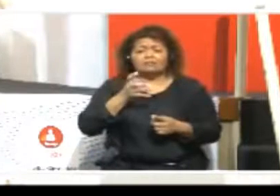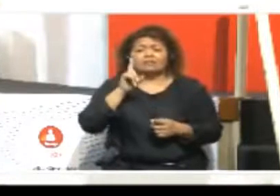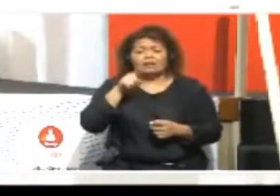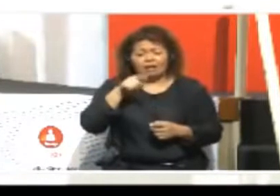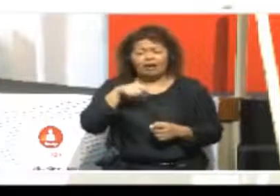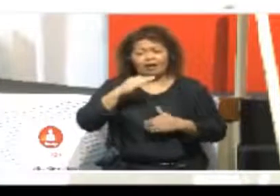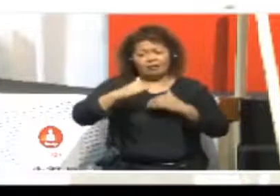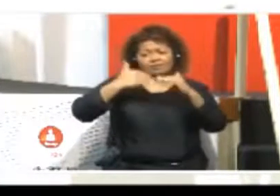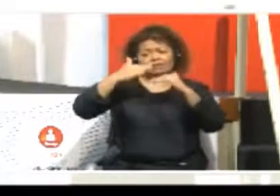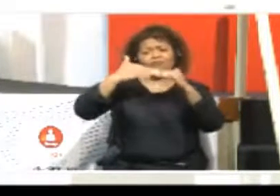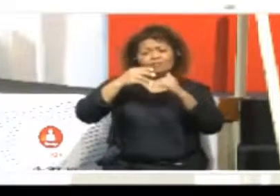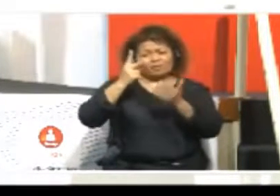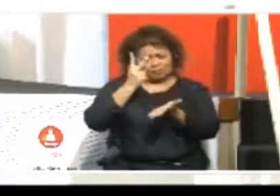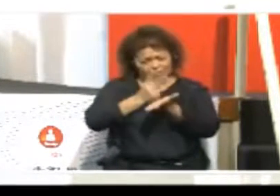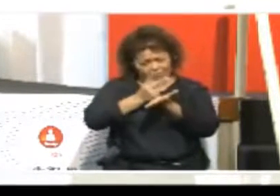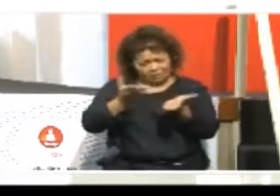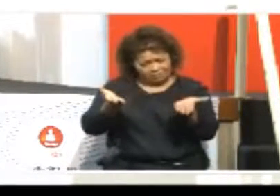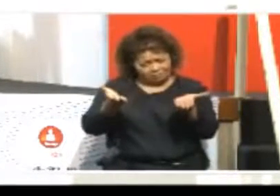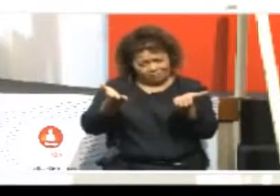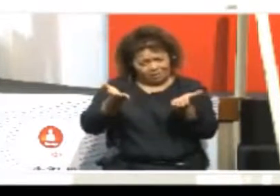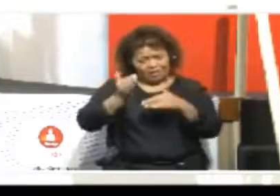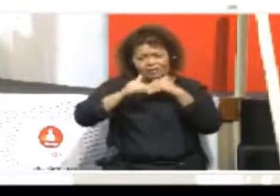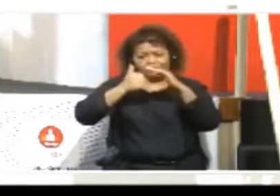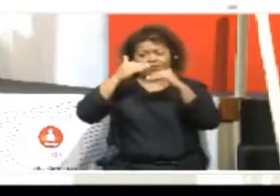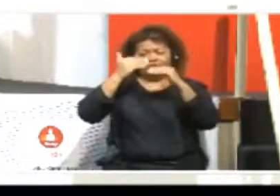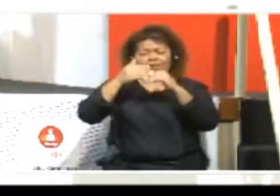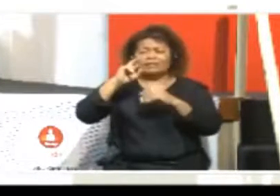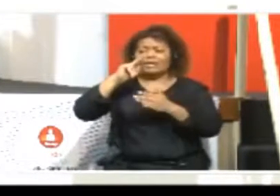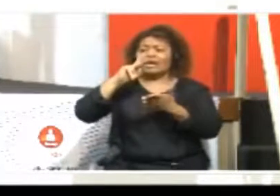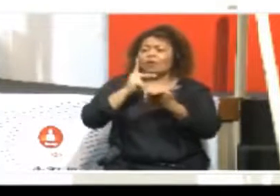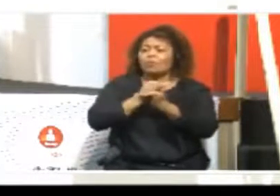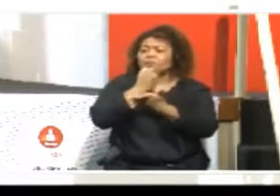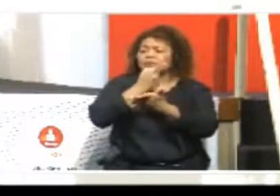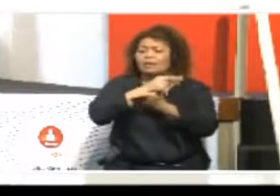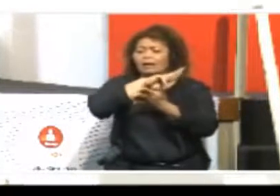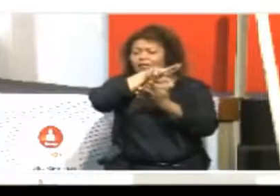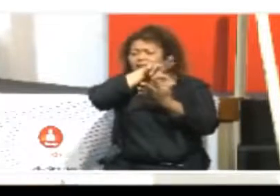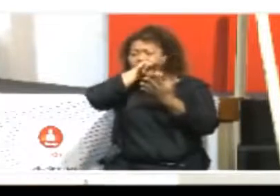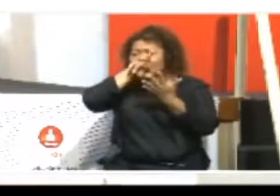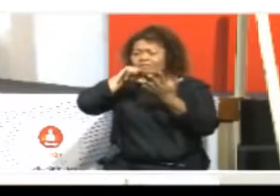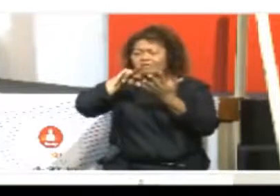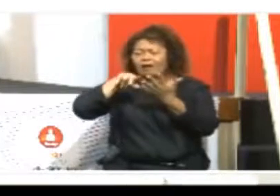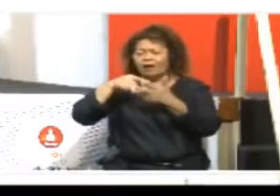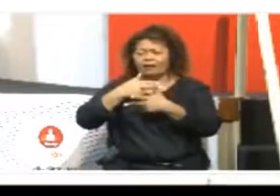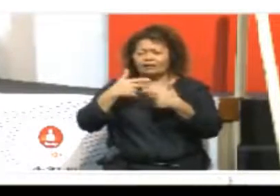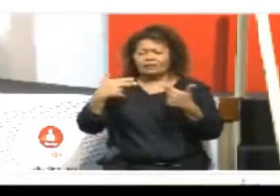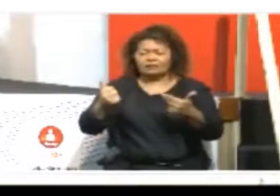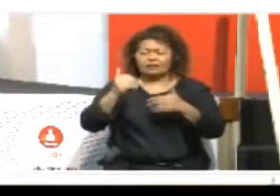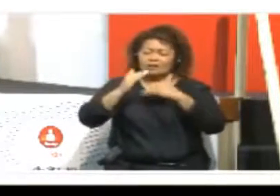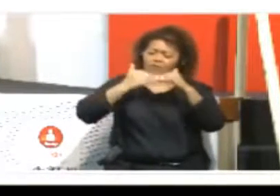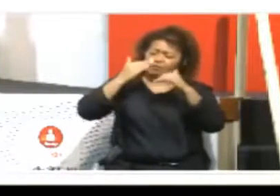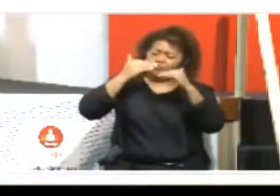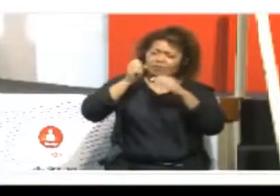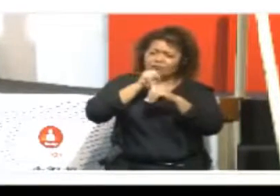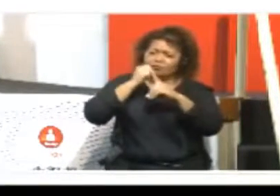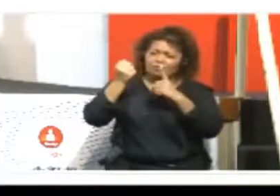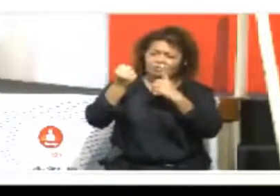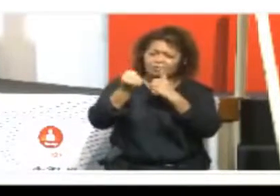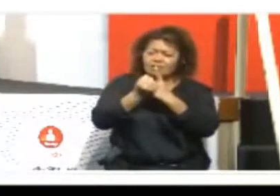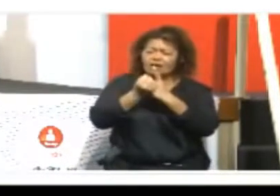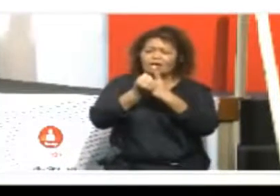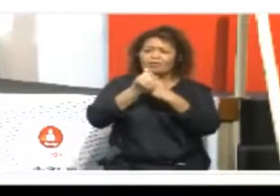ese desarrollo tiene que suceder a través de muchas dimensiones. Desarrollo social, queremos también tener un desarrollo